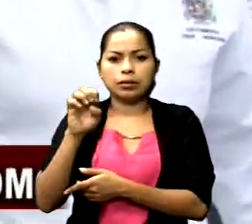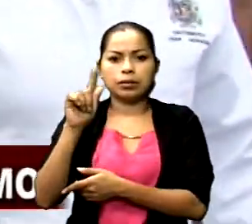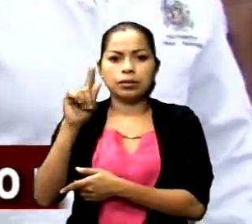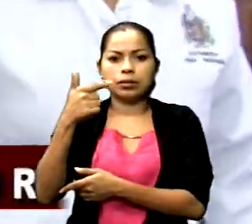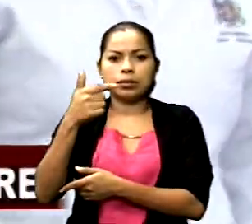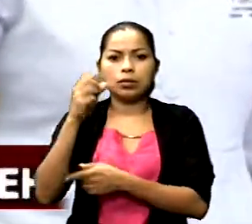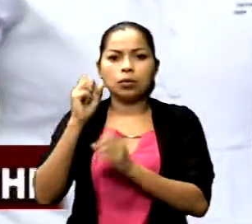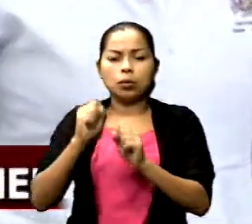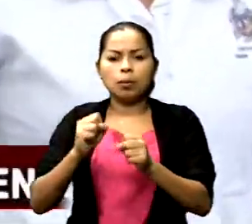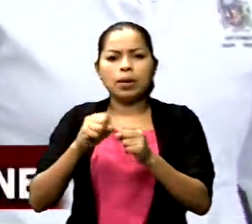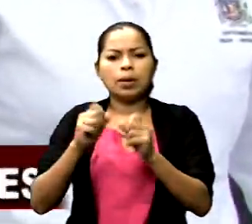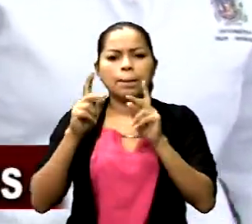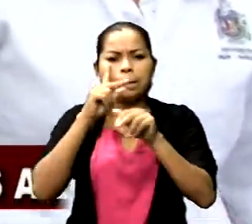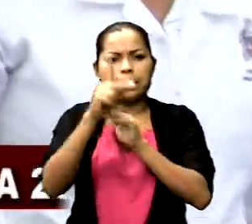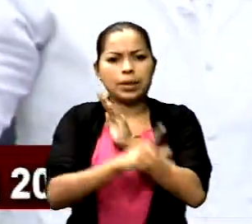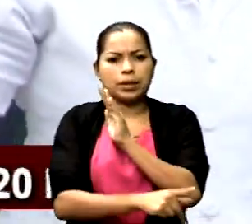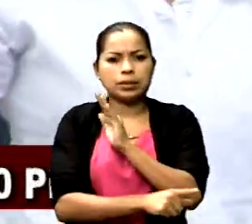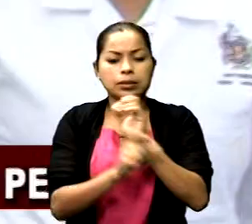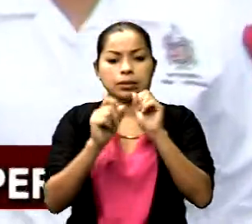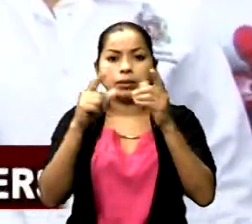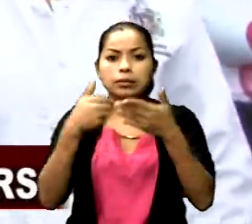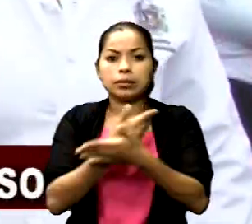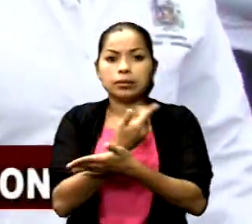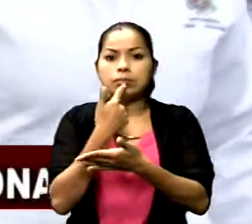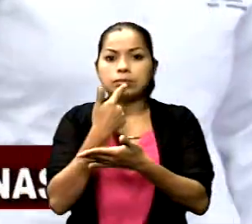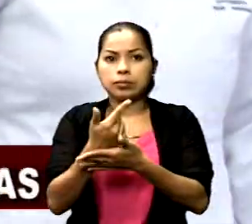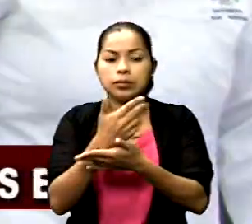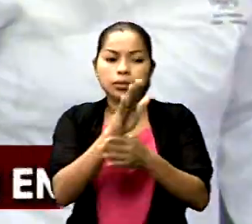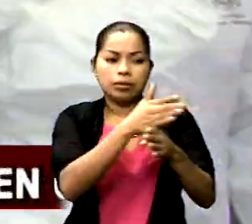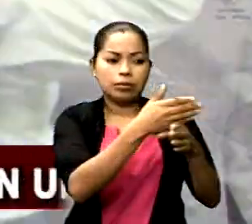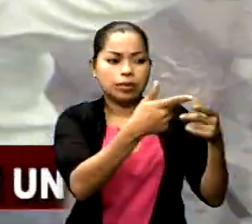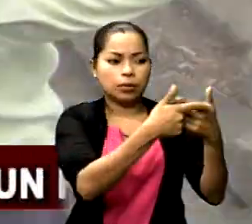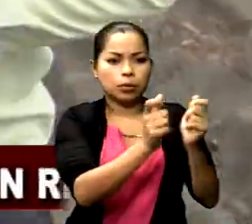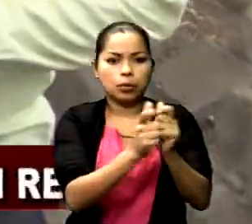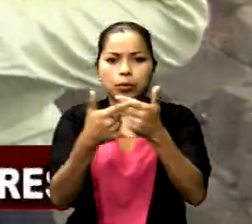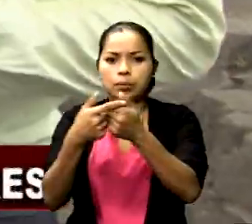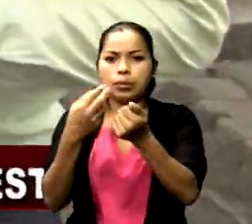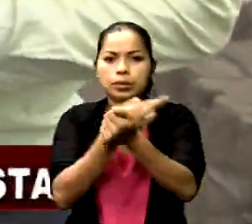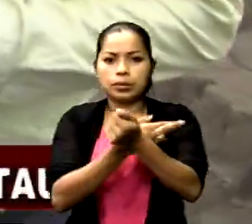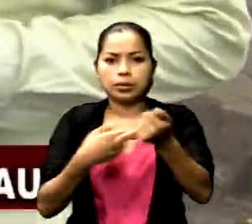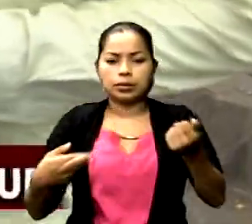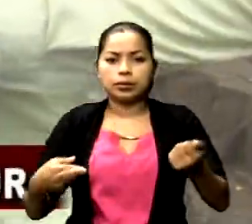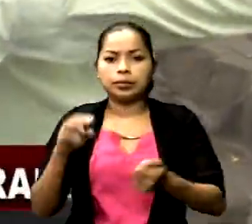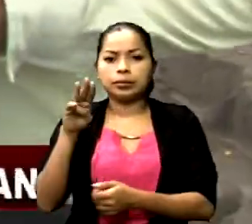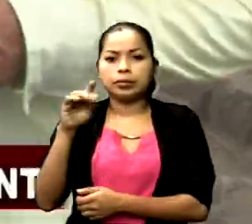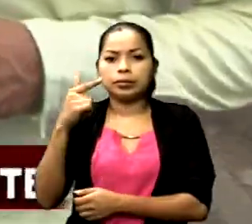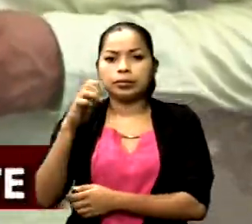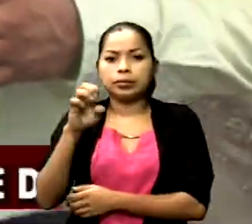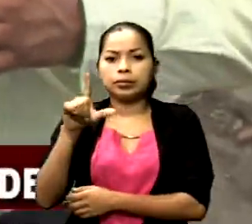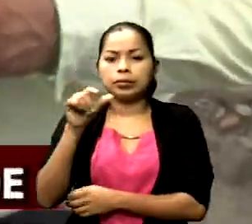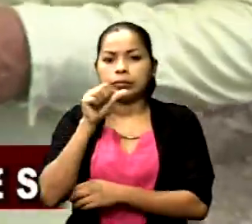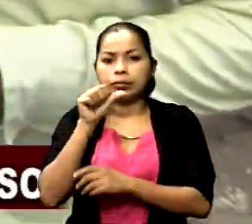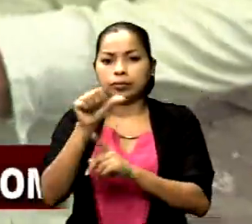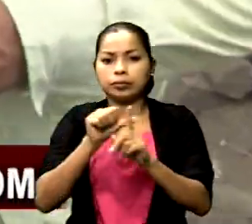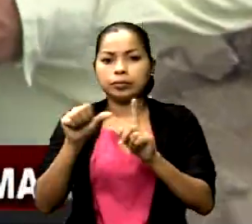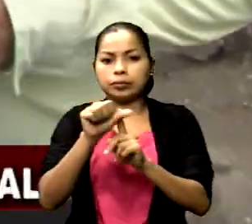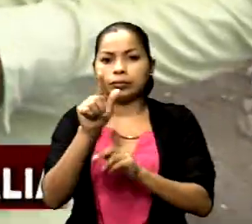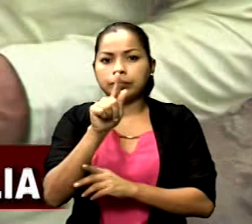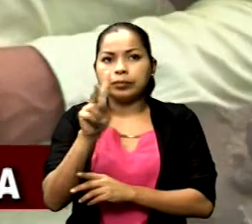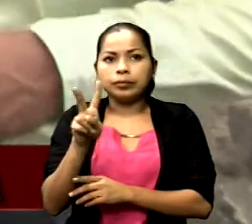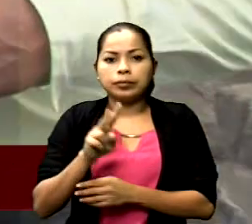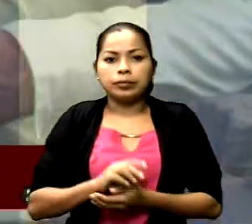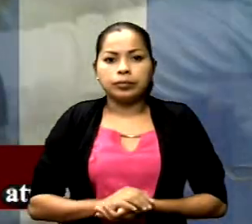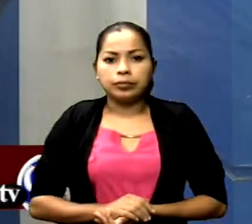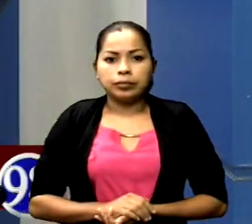un biólogo austriaco que descubrió y tipificó los diferentes grupos sanguíneos. Miguel Carranza, Noticias Asamblea